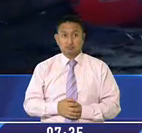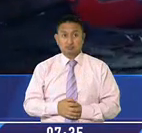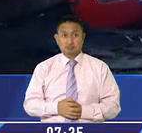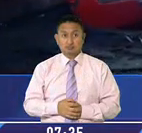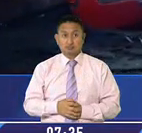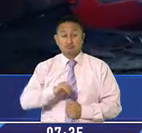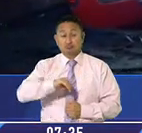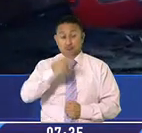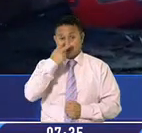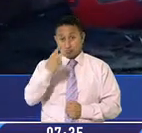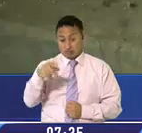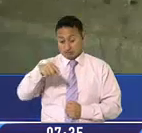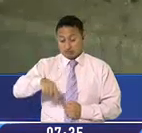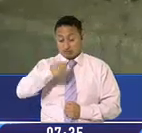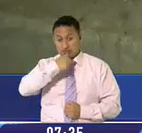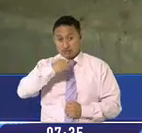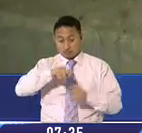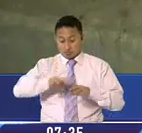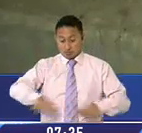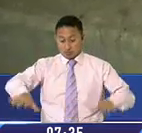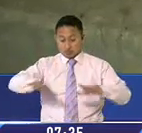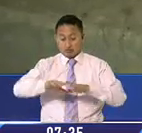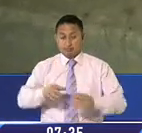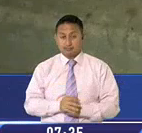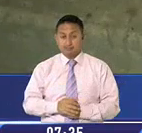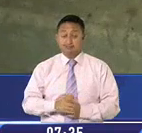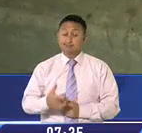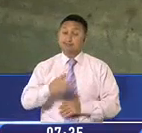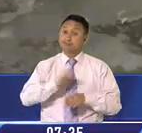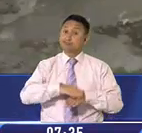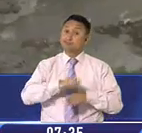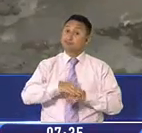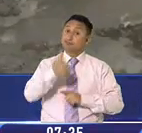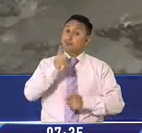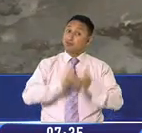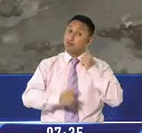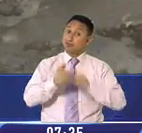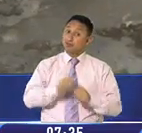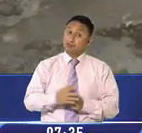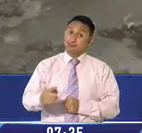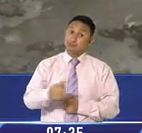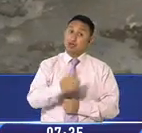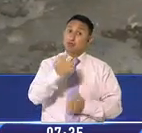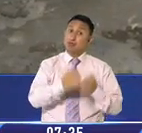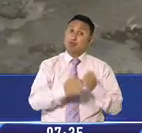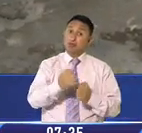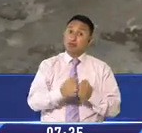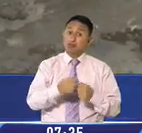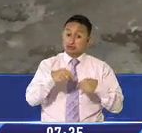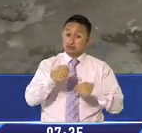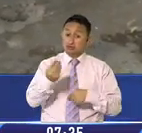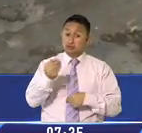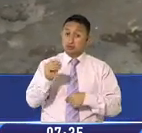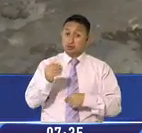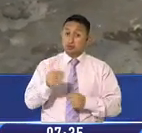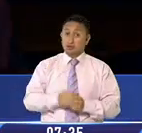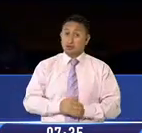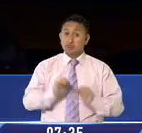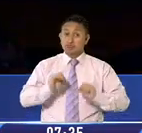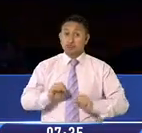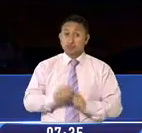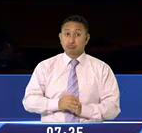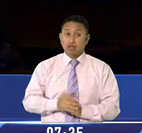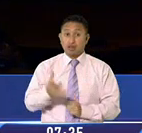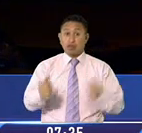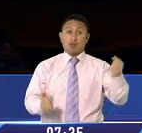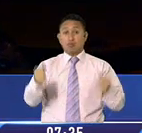también de la bebida. Por las bebidas alcohólicas. Ese es el problema de la juventud, que coge un